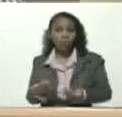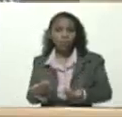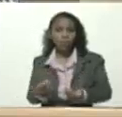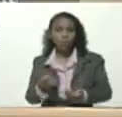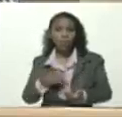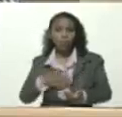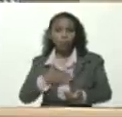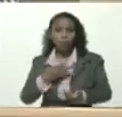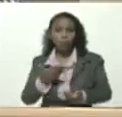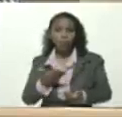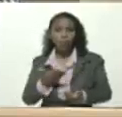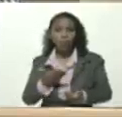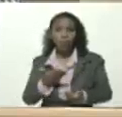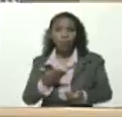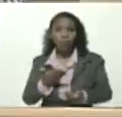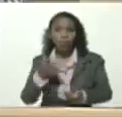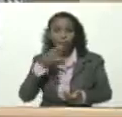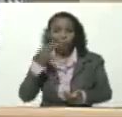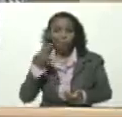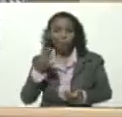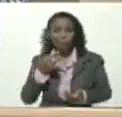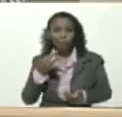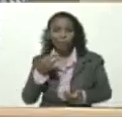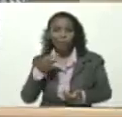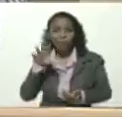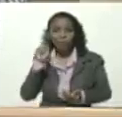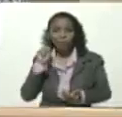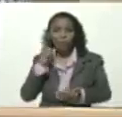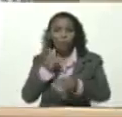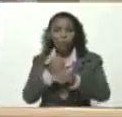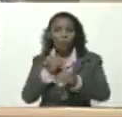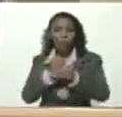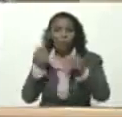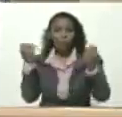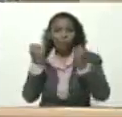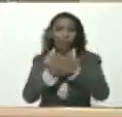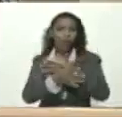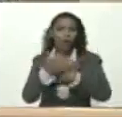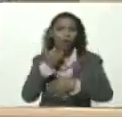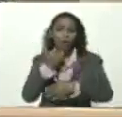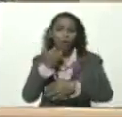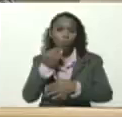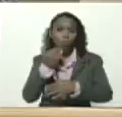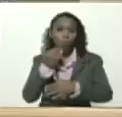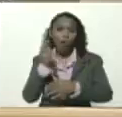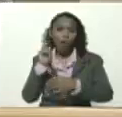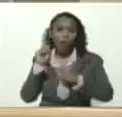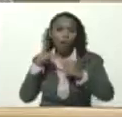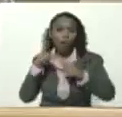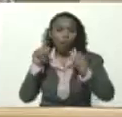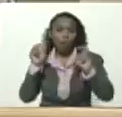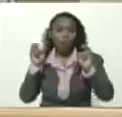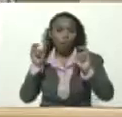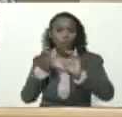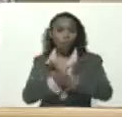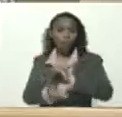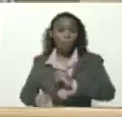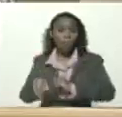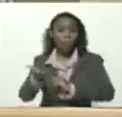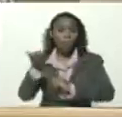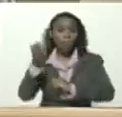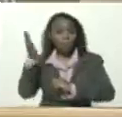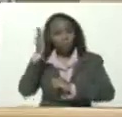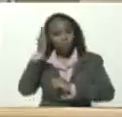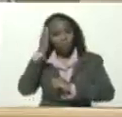puede, ¿verdad?, tenderse a confundir, ¿verdad?, este tema, que es importante que se